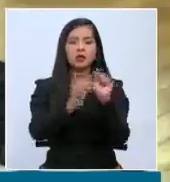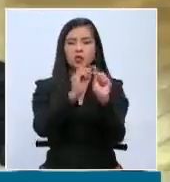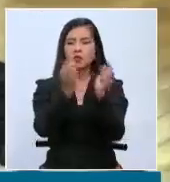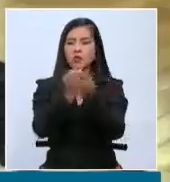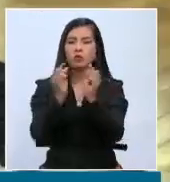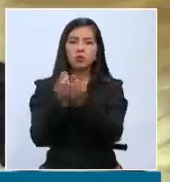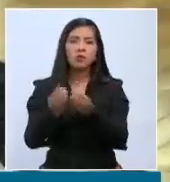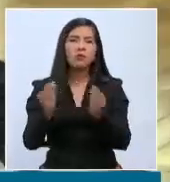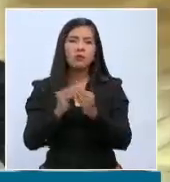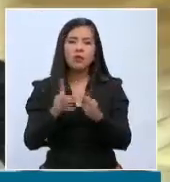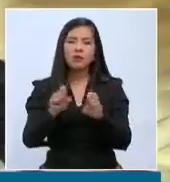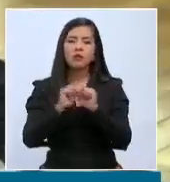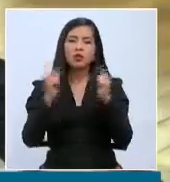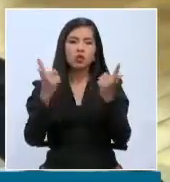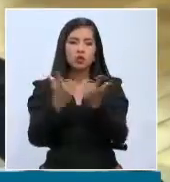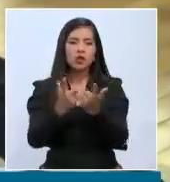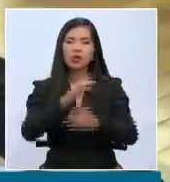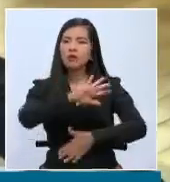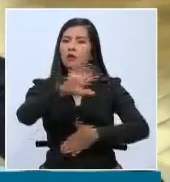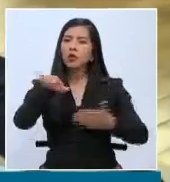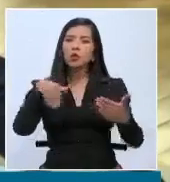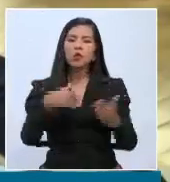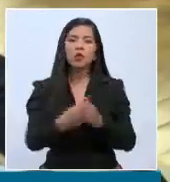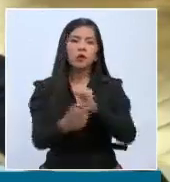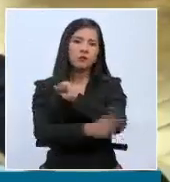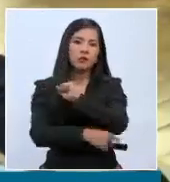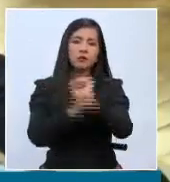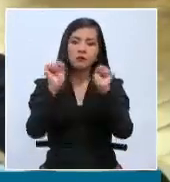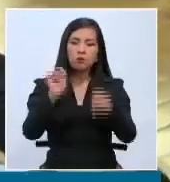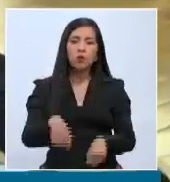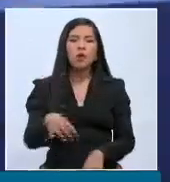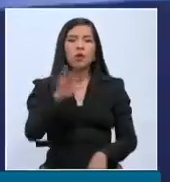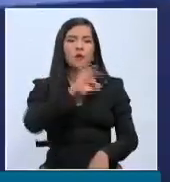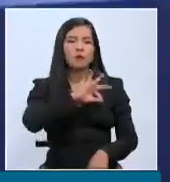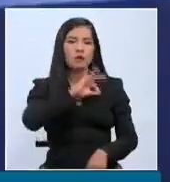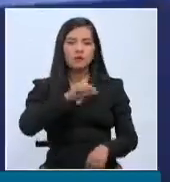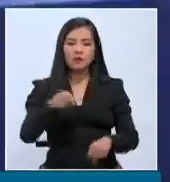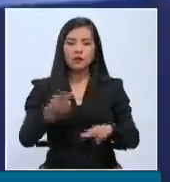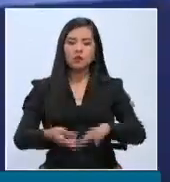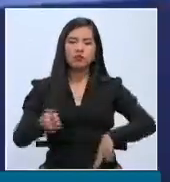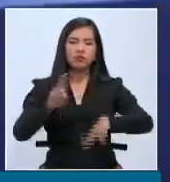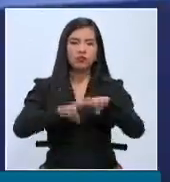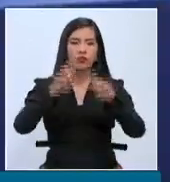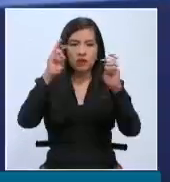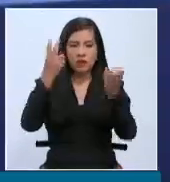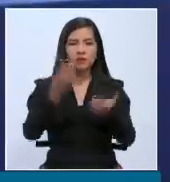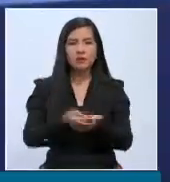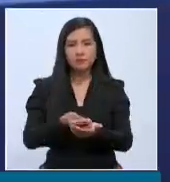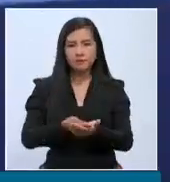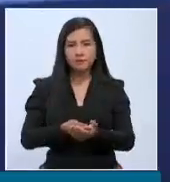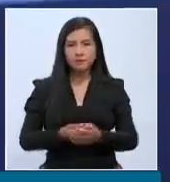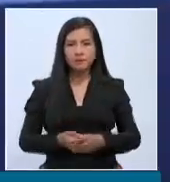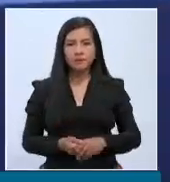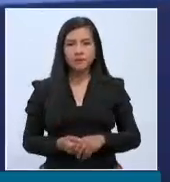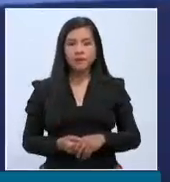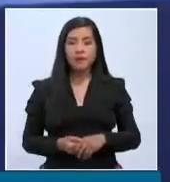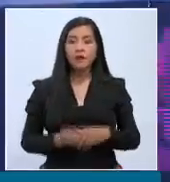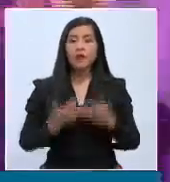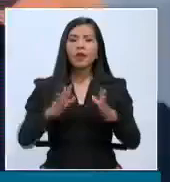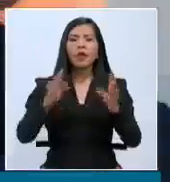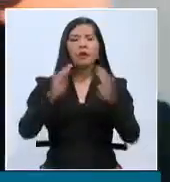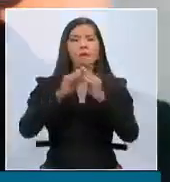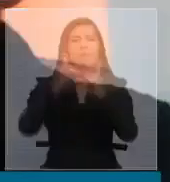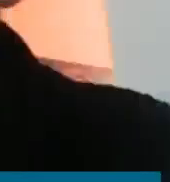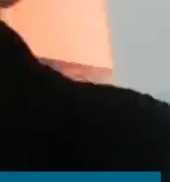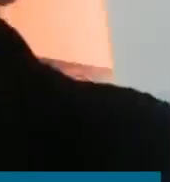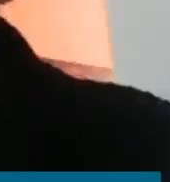sectores sociales del país que se van a ver beneficiados con este incremento salarial. Eduardo, a partir de